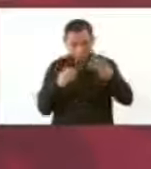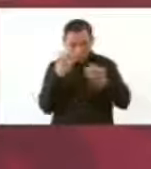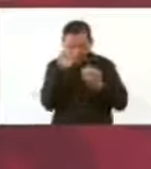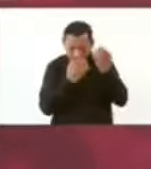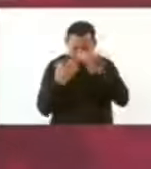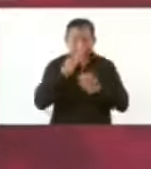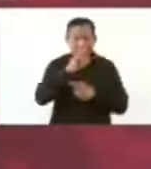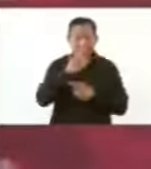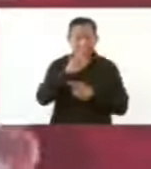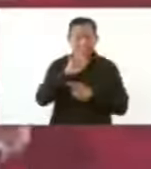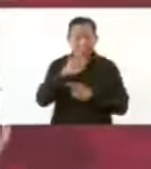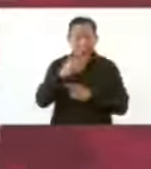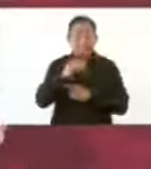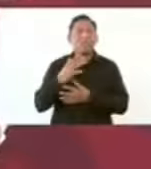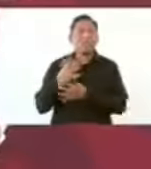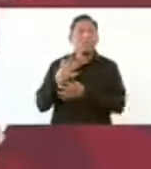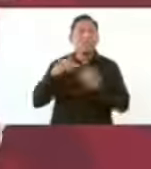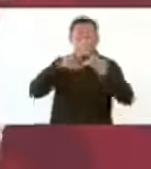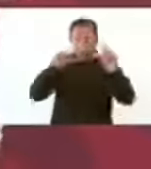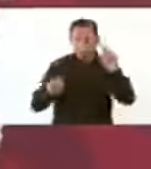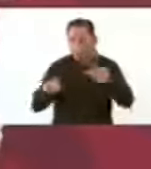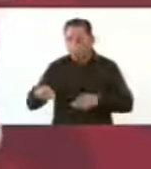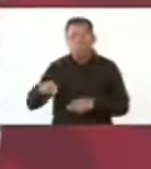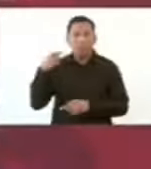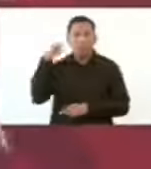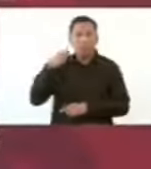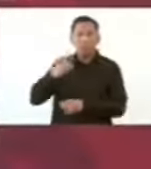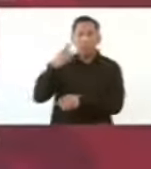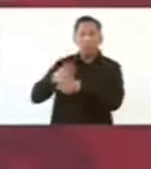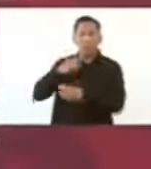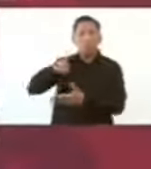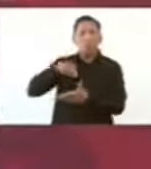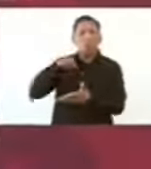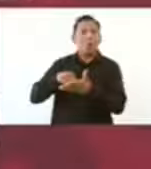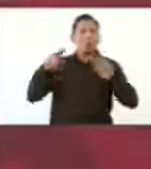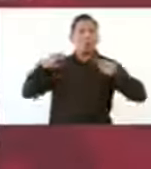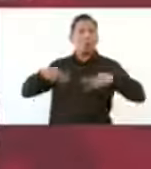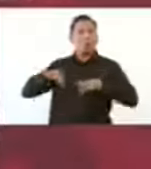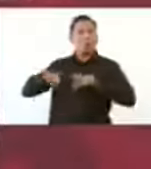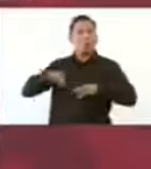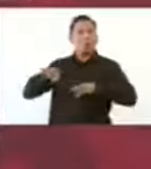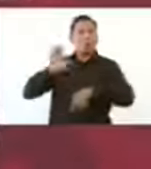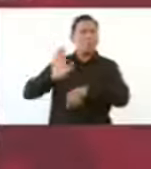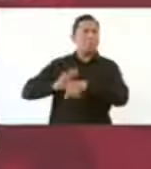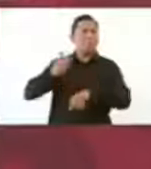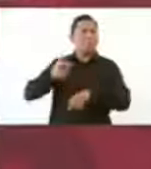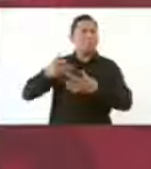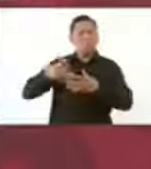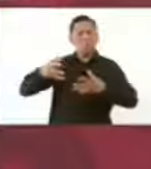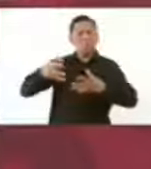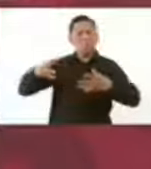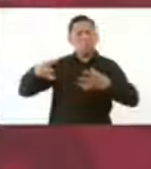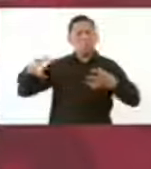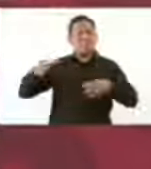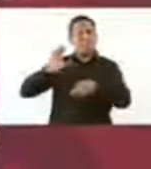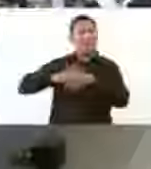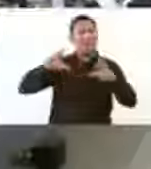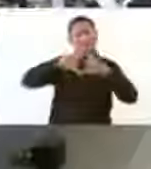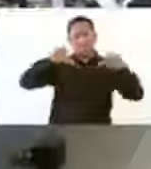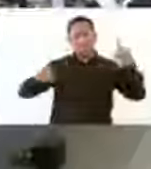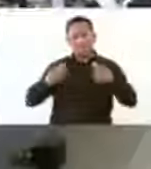del INEGI, es primer lugar en empleo y en crecimiento a nivel